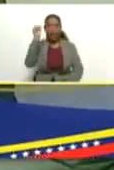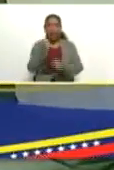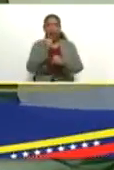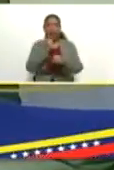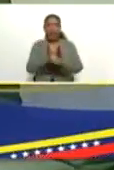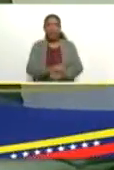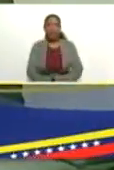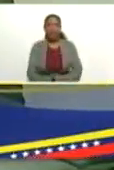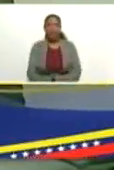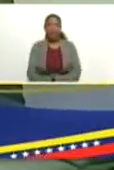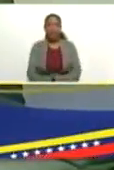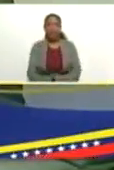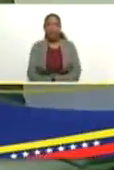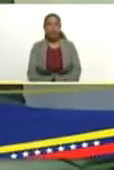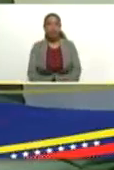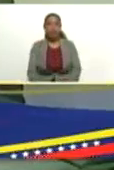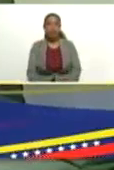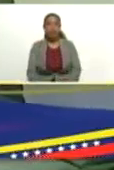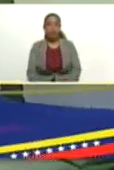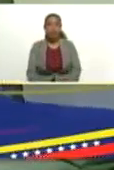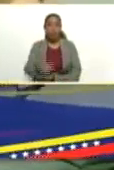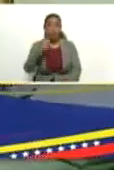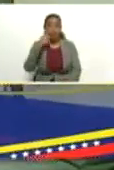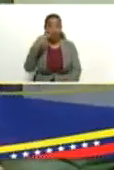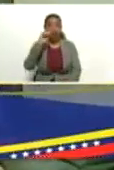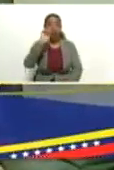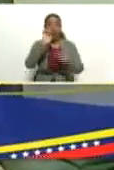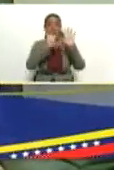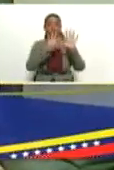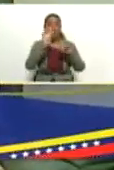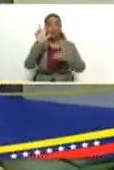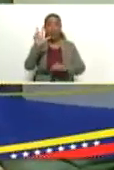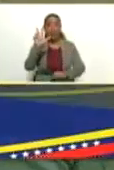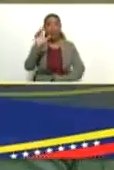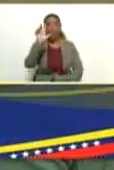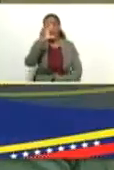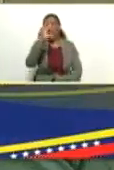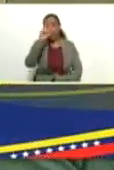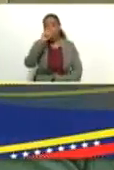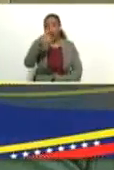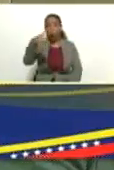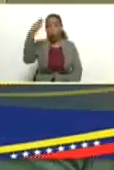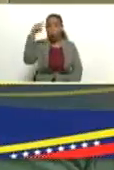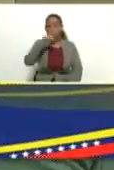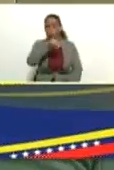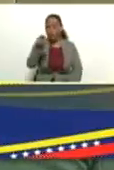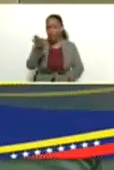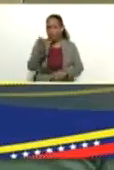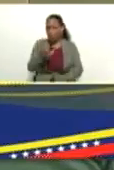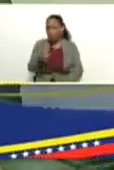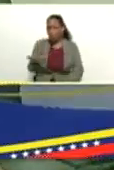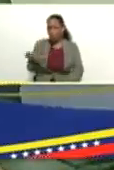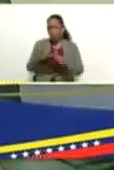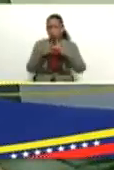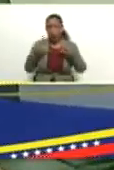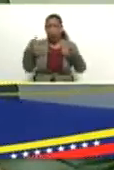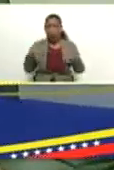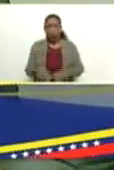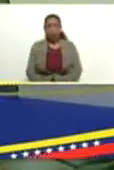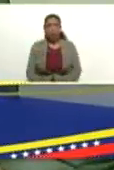¿Ah? Fíjense ustedes, 93, hace 30 años. Estaban ustedes chiquiticos. ¿Ah?